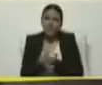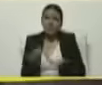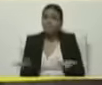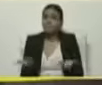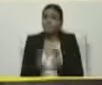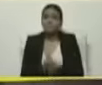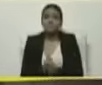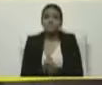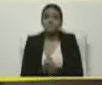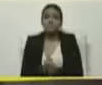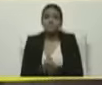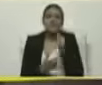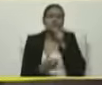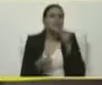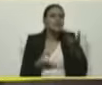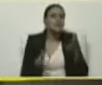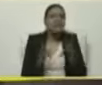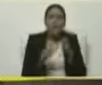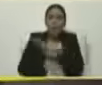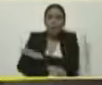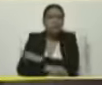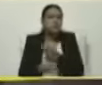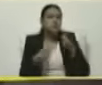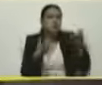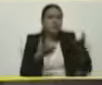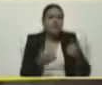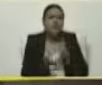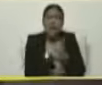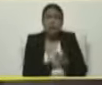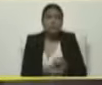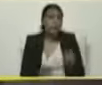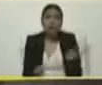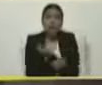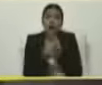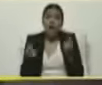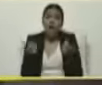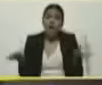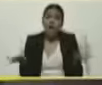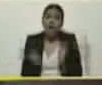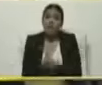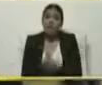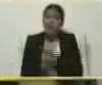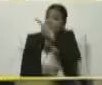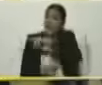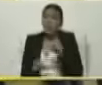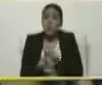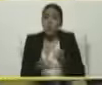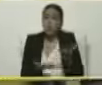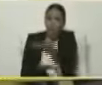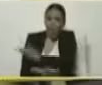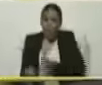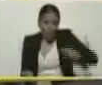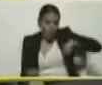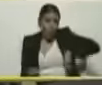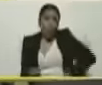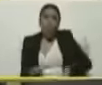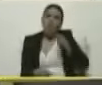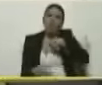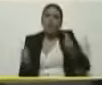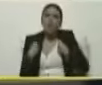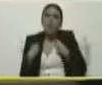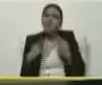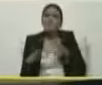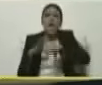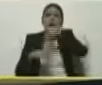en la pandemia. ¿A quién le llegó ayuda humanitaria? A nadie. Se forraron y todos viven en el exterior. Leopoldo